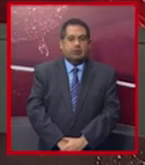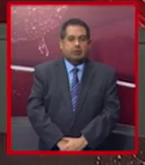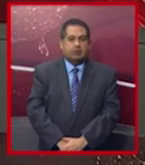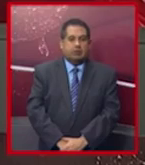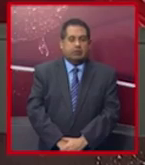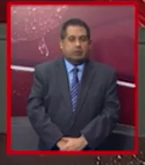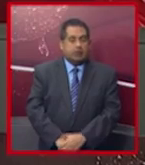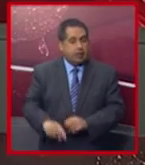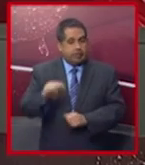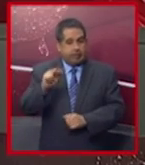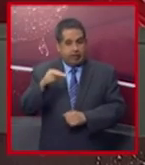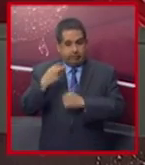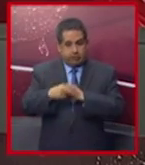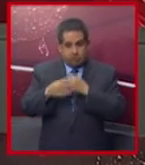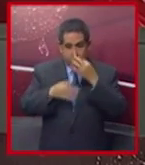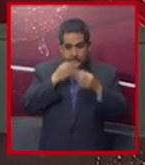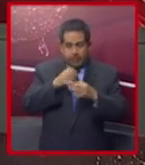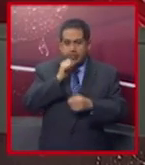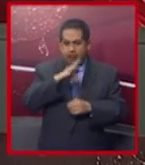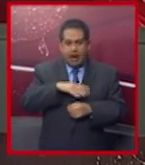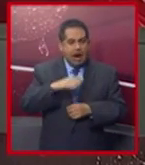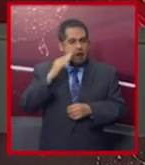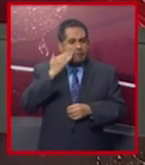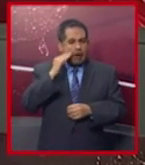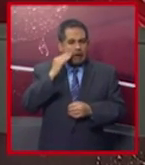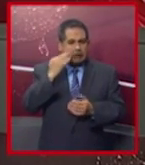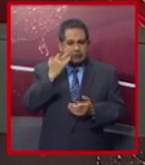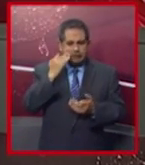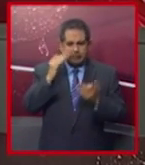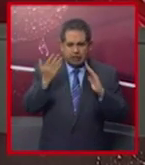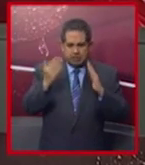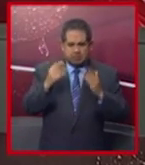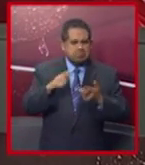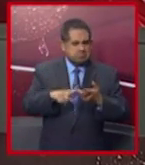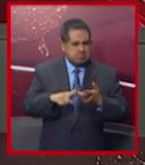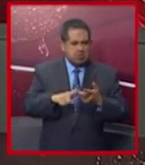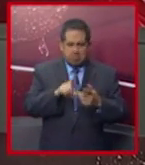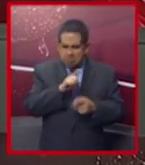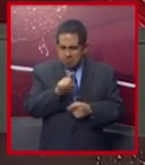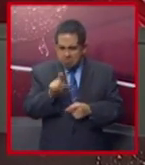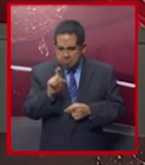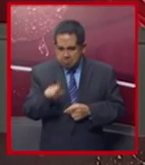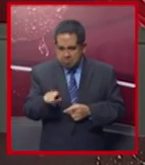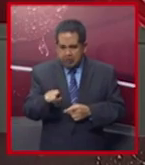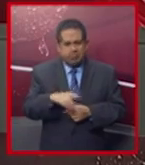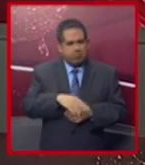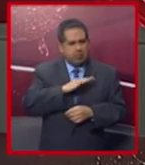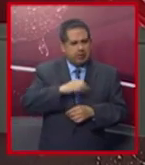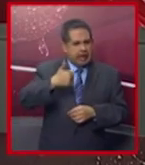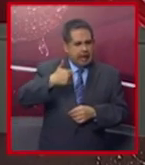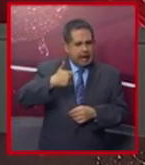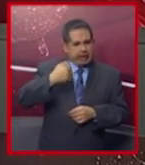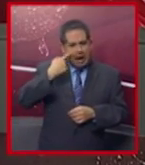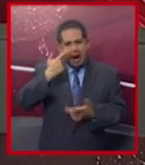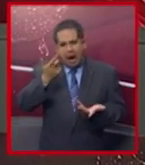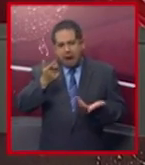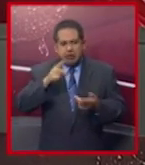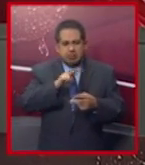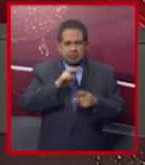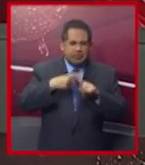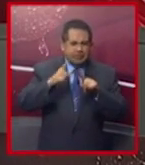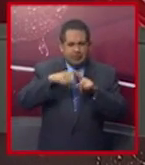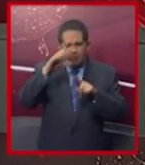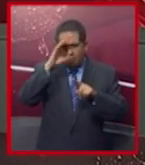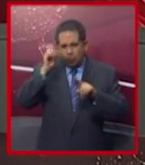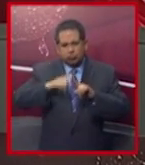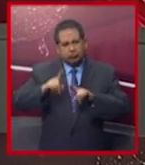El canal del Congreso está presente también en Facebook. Puede encontrarnos precisamente como Canal del Congreso. Denos like y poder estar atento a todas las galerías, así